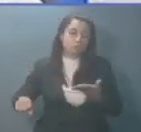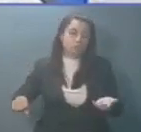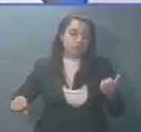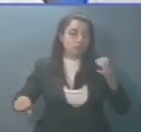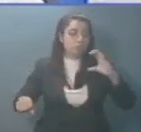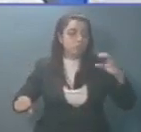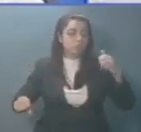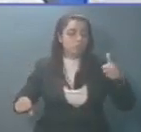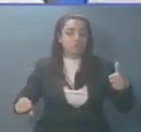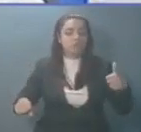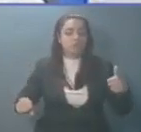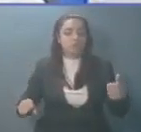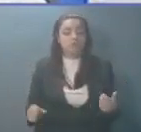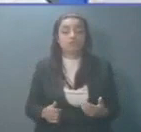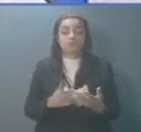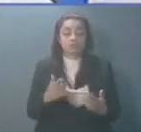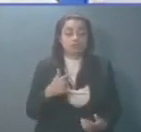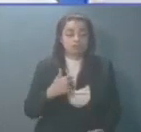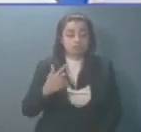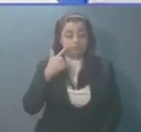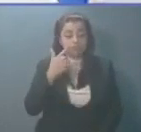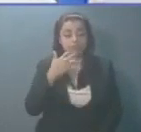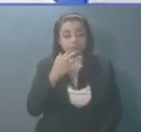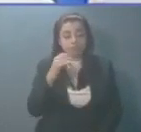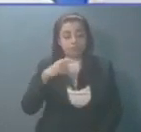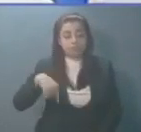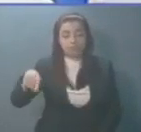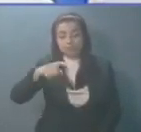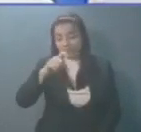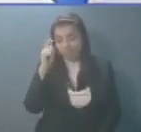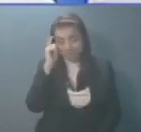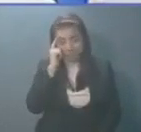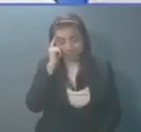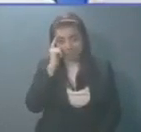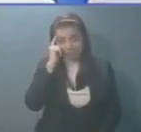verídico en este análisis.